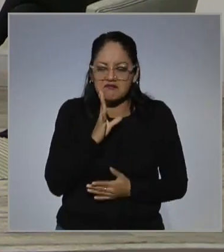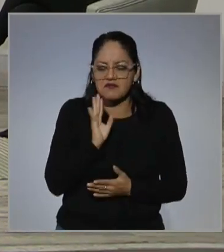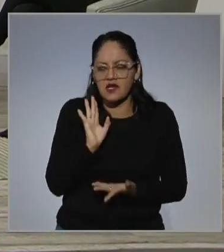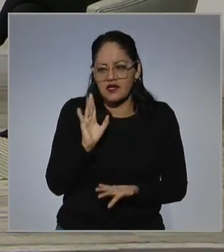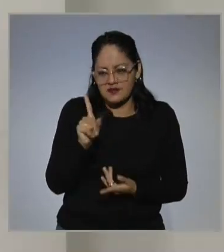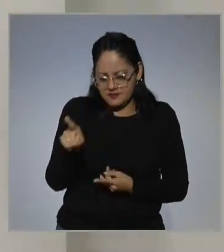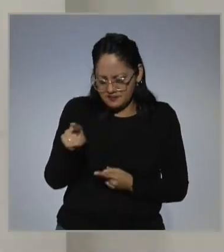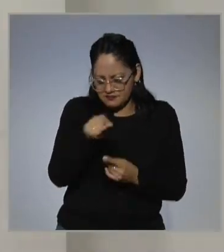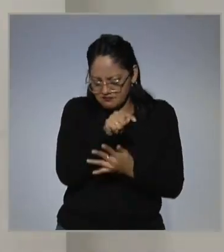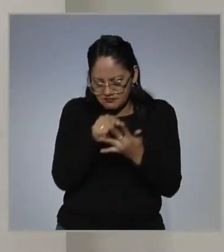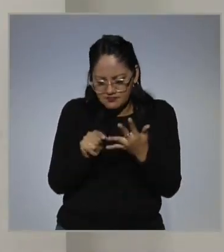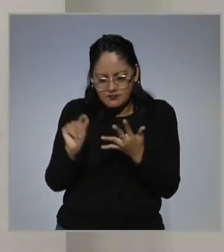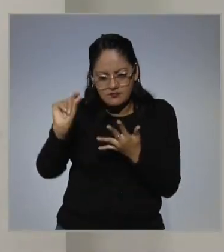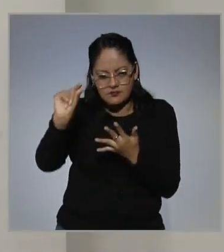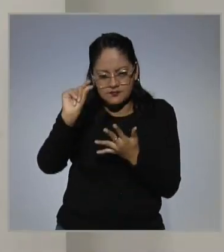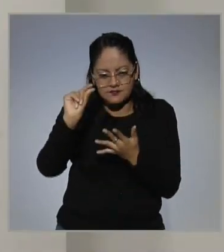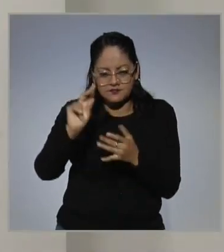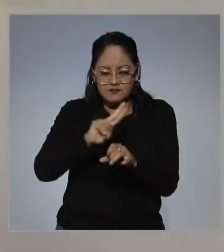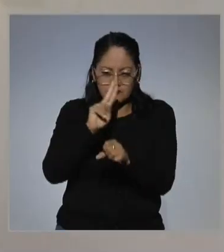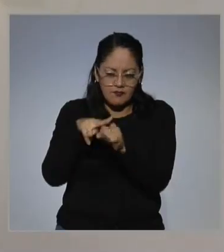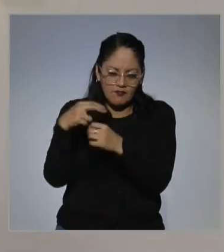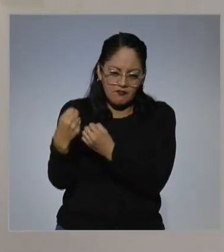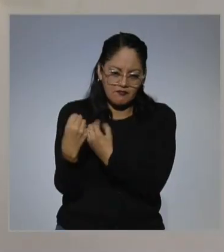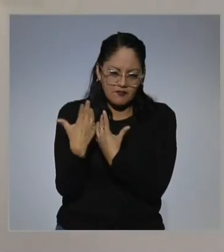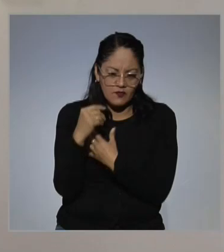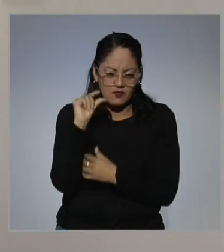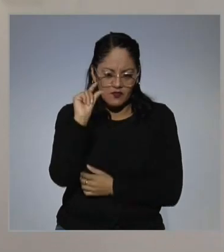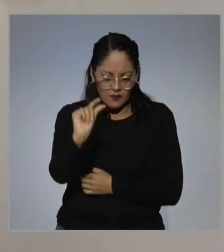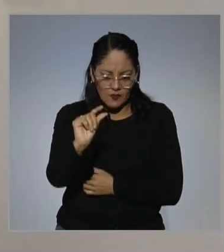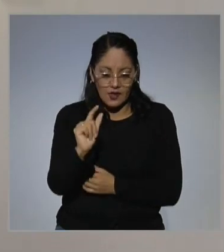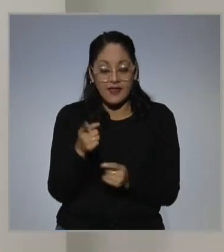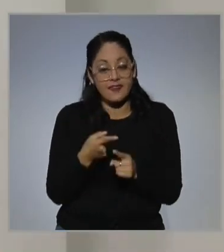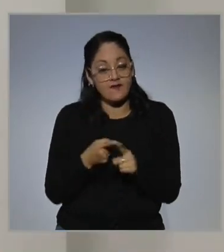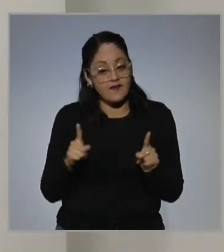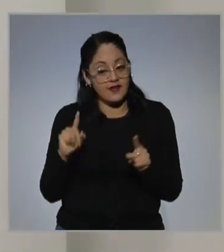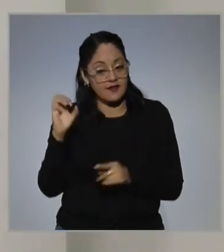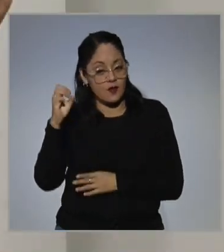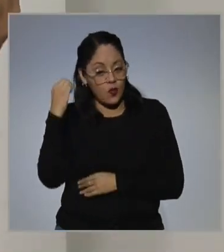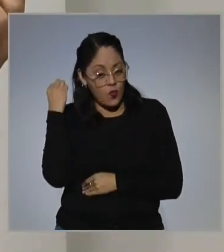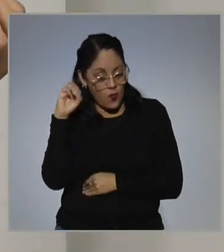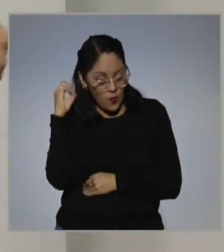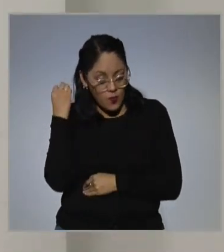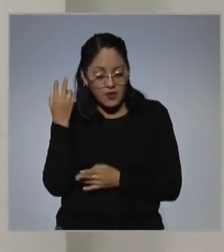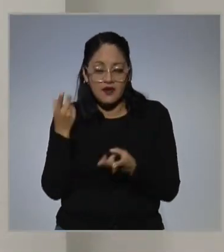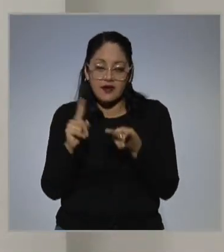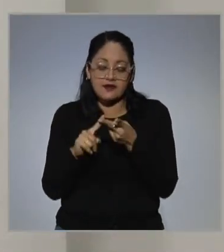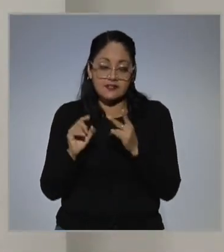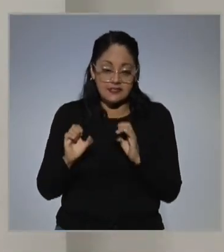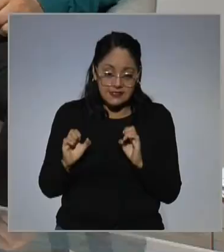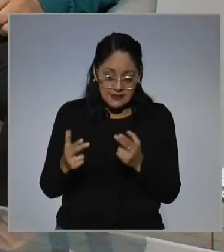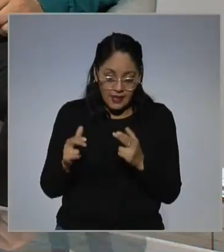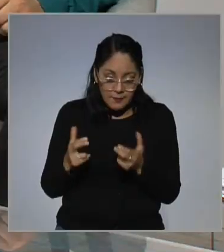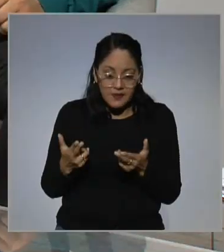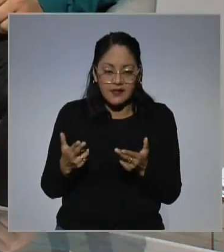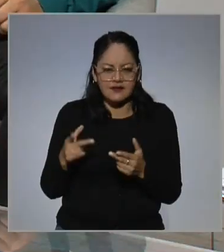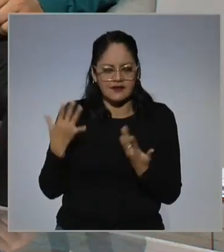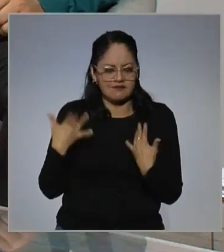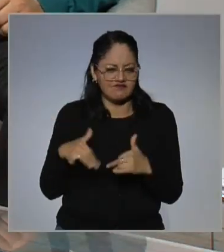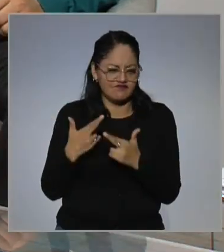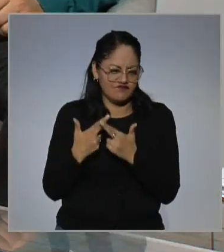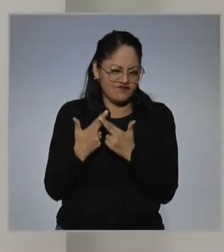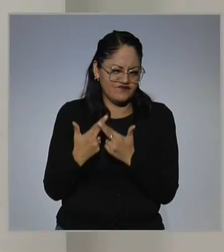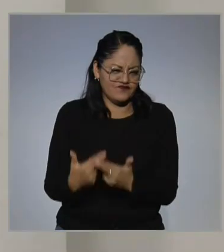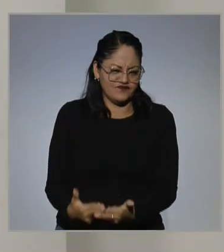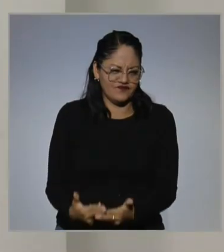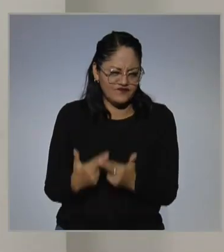pocos elementos que te da la naturaleza. A cuestiones como en Oaxaca o como en Chiapas, que bueno, es